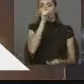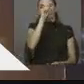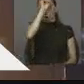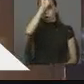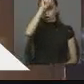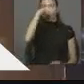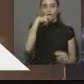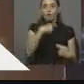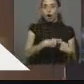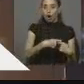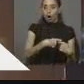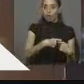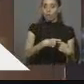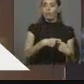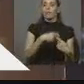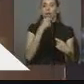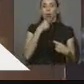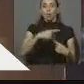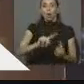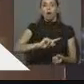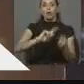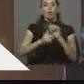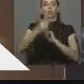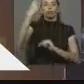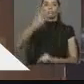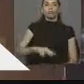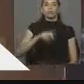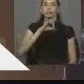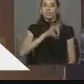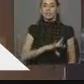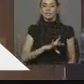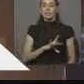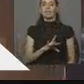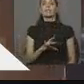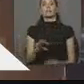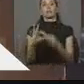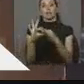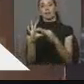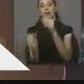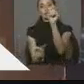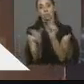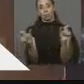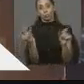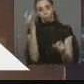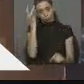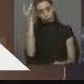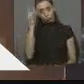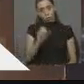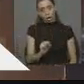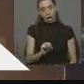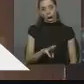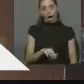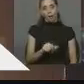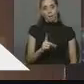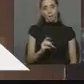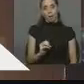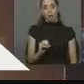nacionalización mediante. Y parte de eso se lo debemos a gente talentosa como Armando